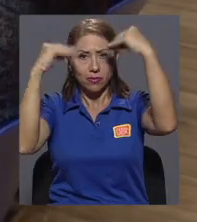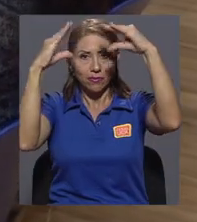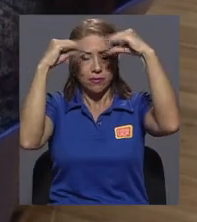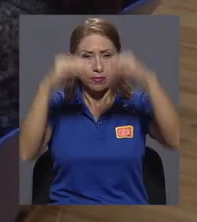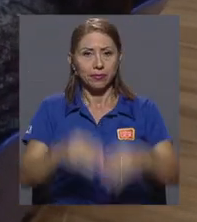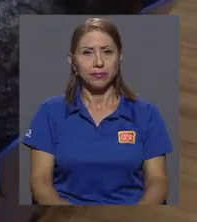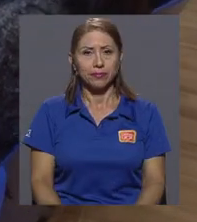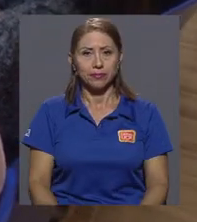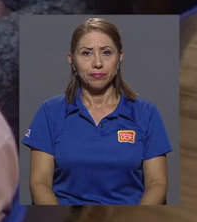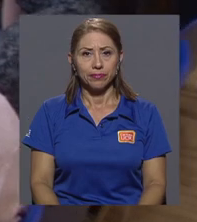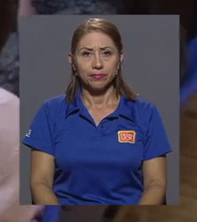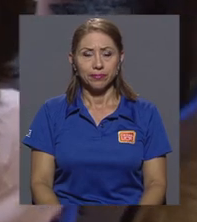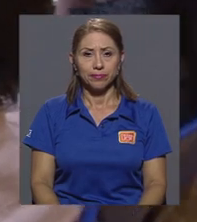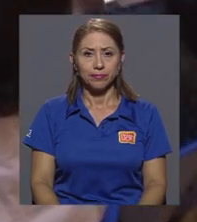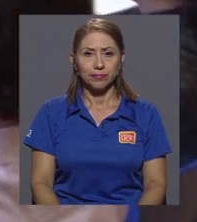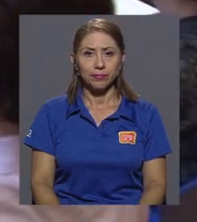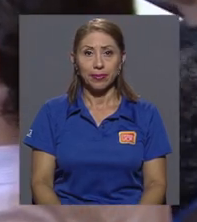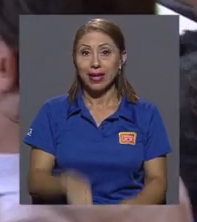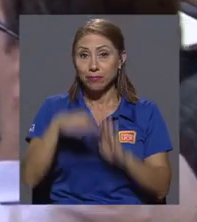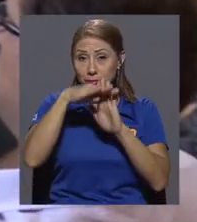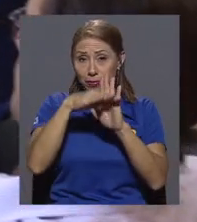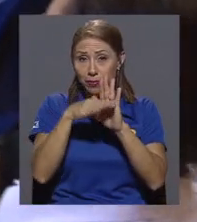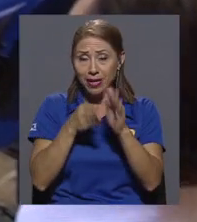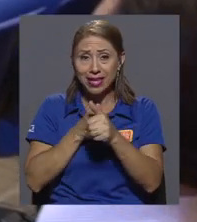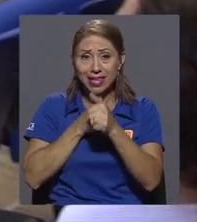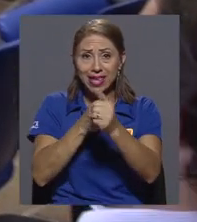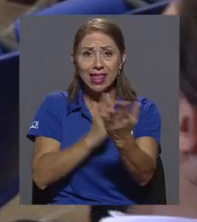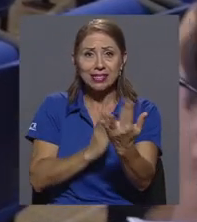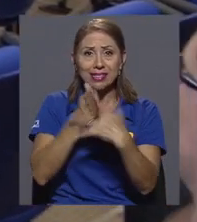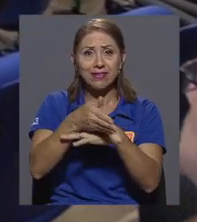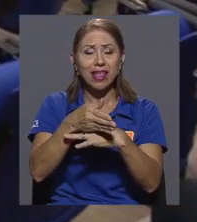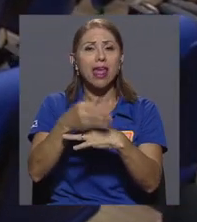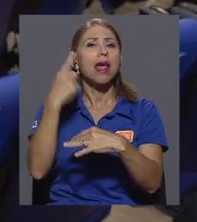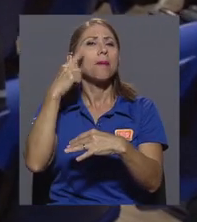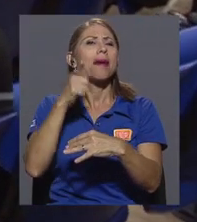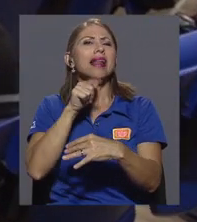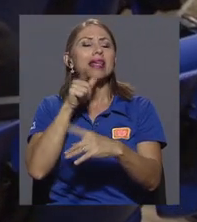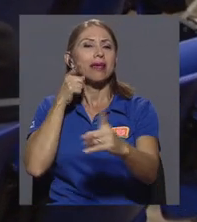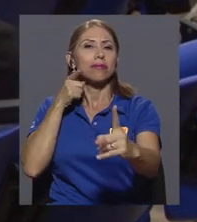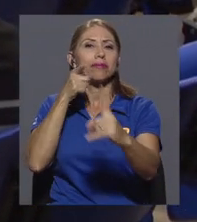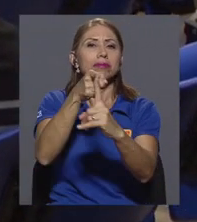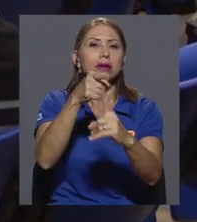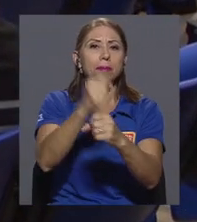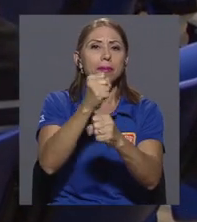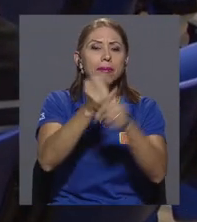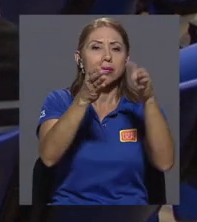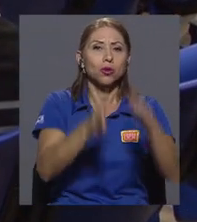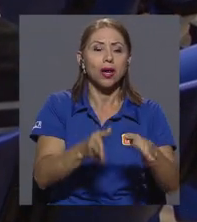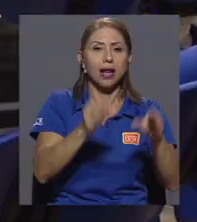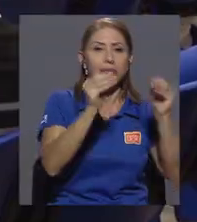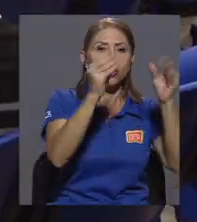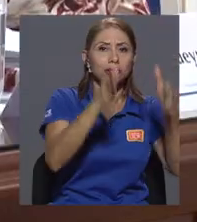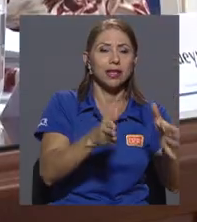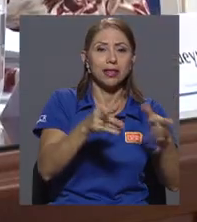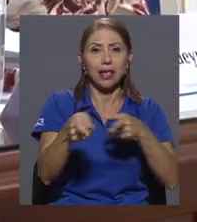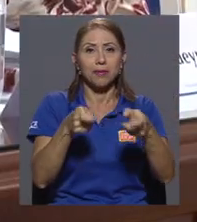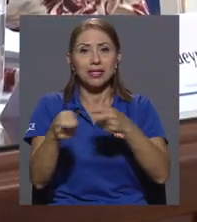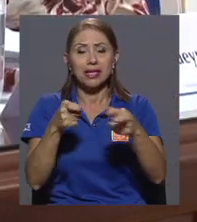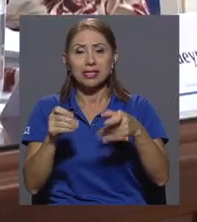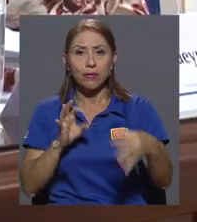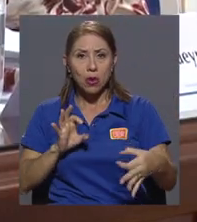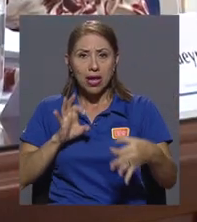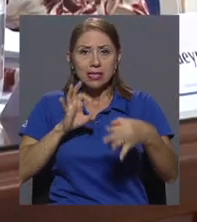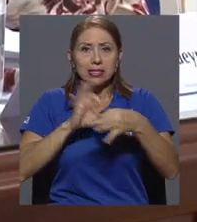información. La guía de accesibilidad está dirigida al personal docente y administrativo que se relaciona directamente con el